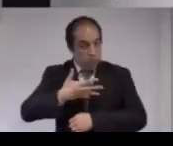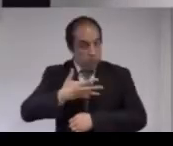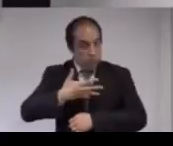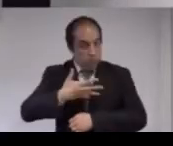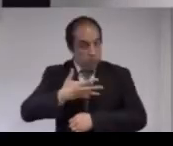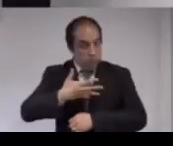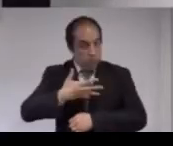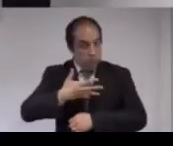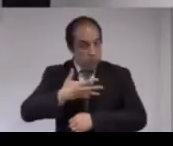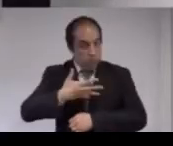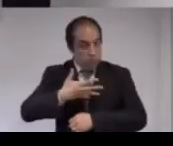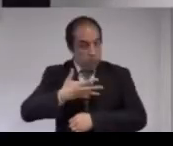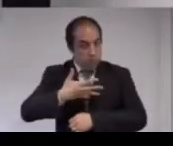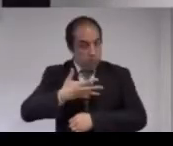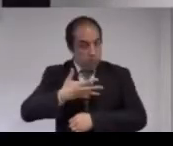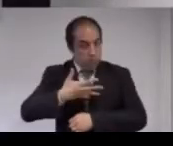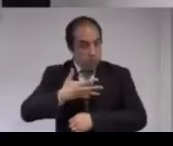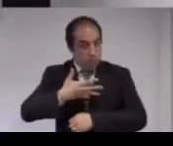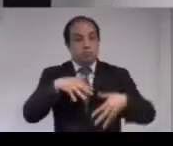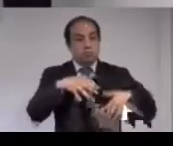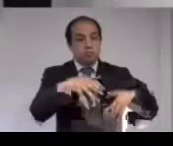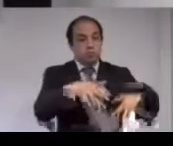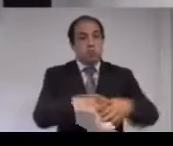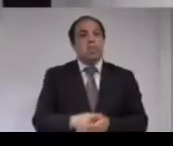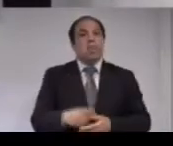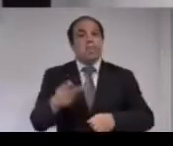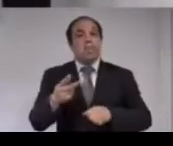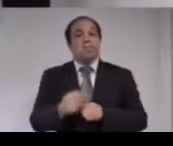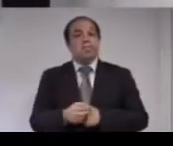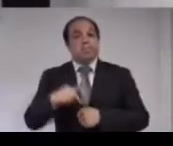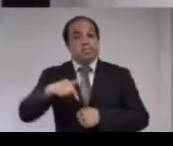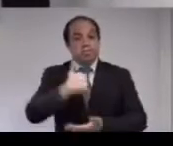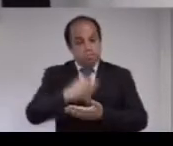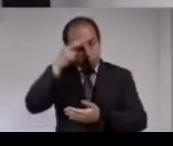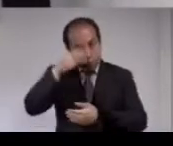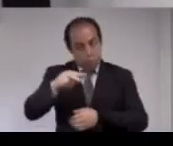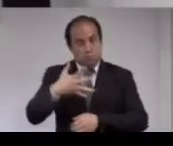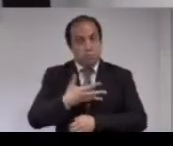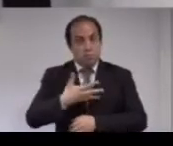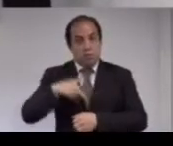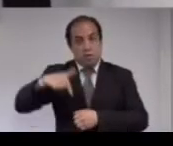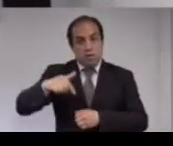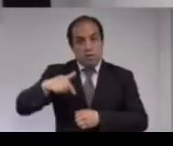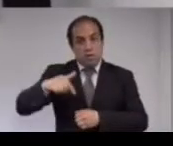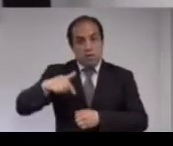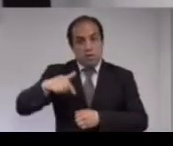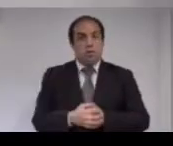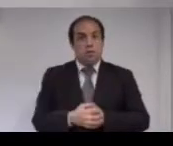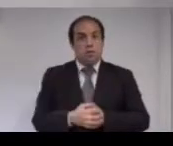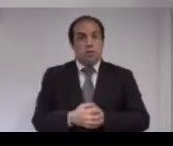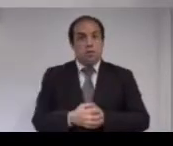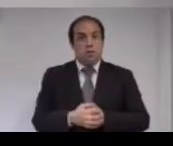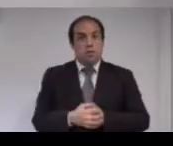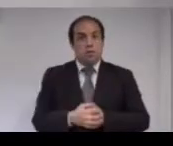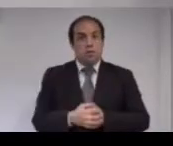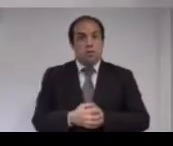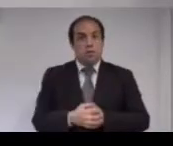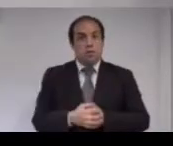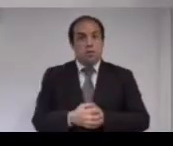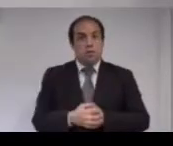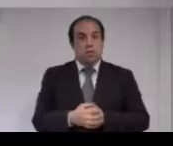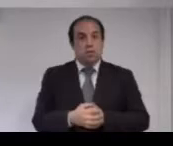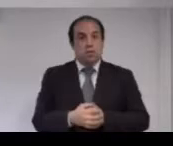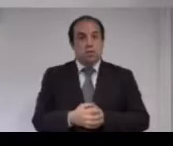las múltiples movilizaciones que se suscitan aquí en la Ciudad de México, esta fue con unas características